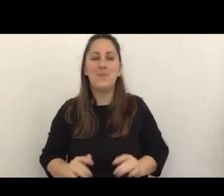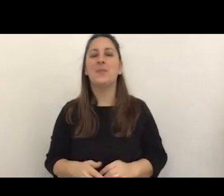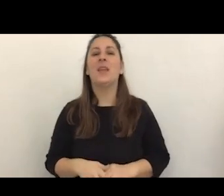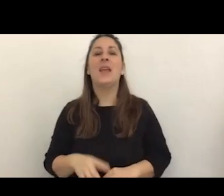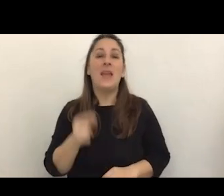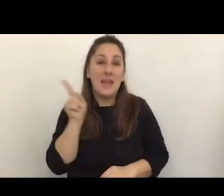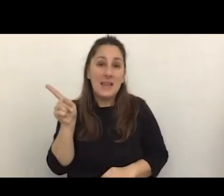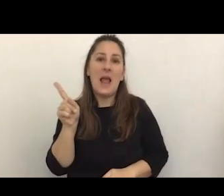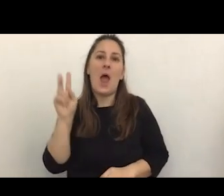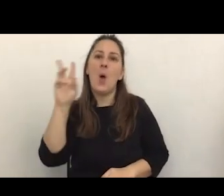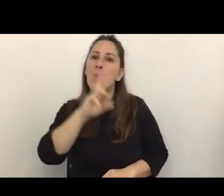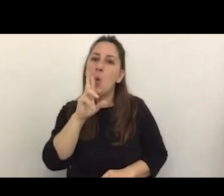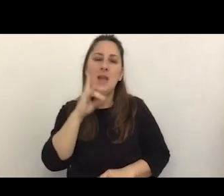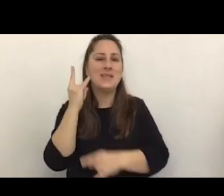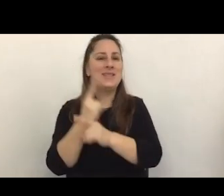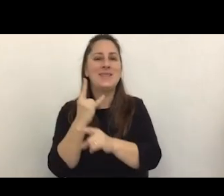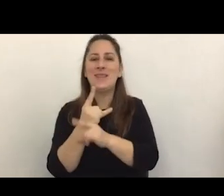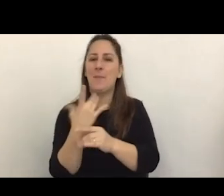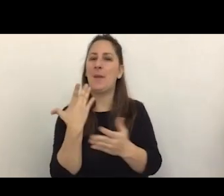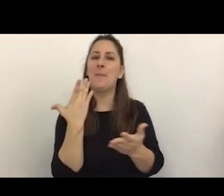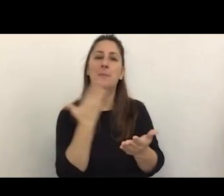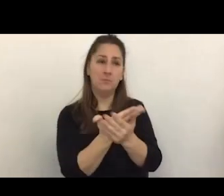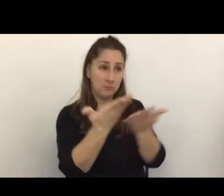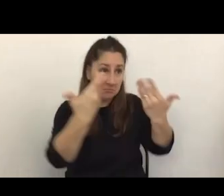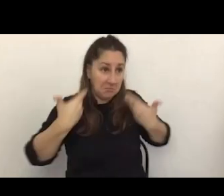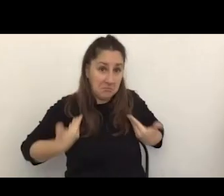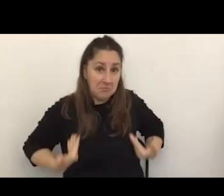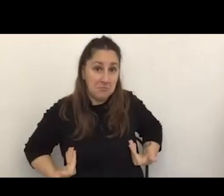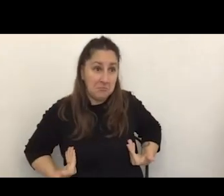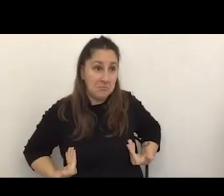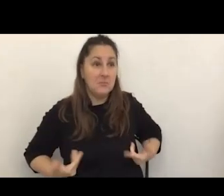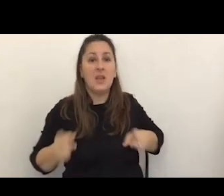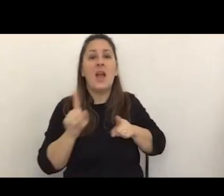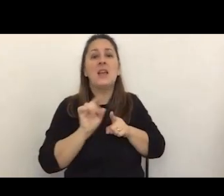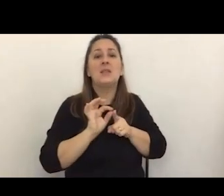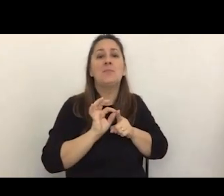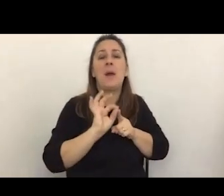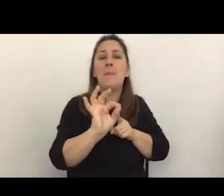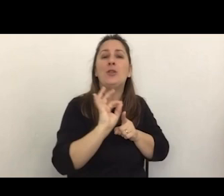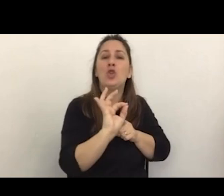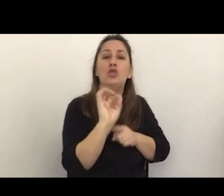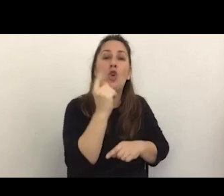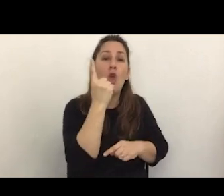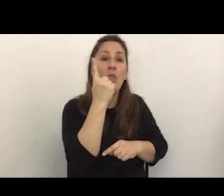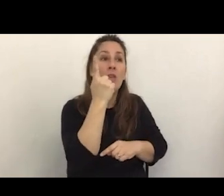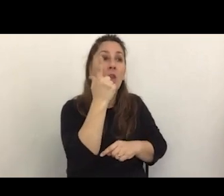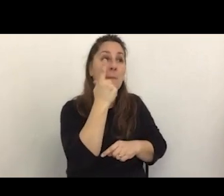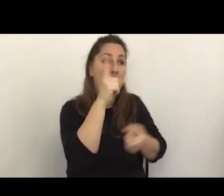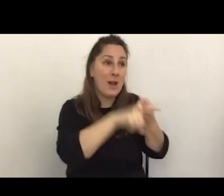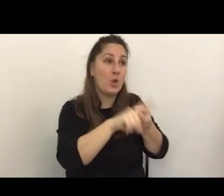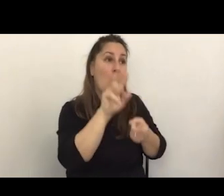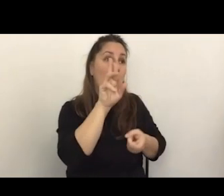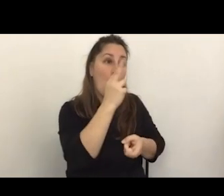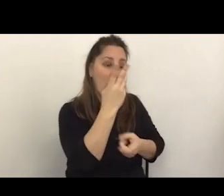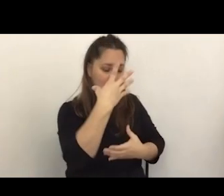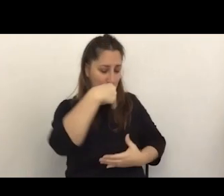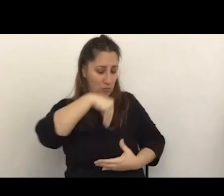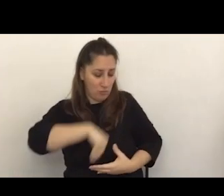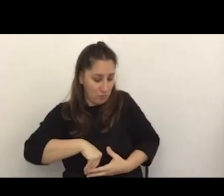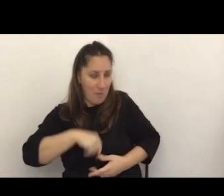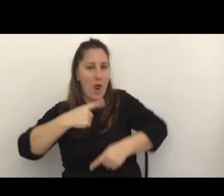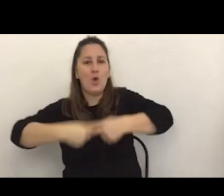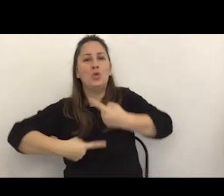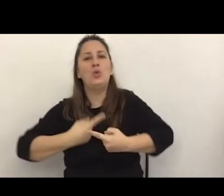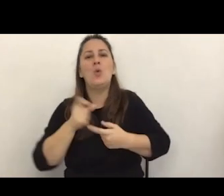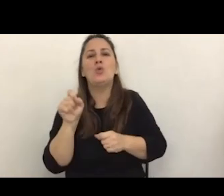quien solicita la utilización de espermatozoides de su marido muerto para en eso estoy de acuerdo, continuar un proyecto de vida que tenía, ¿no? Pero,